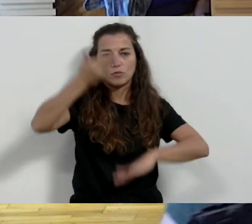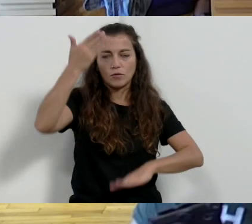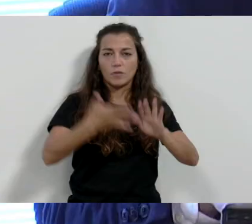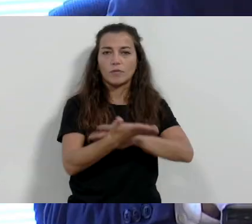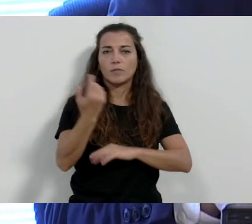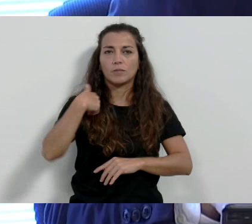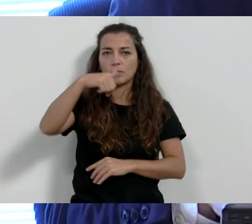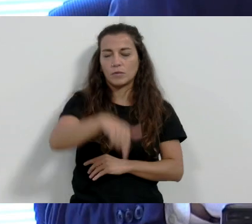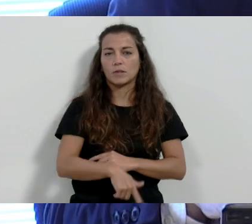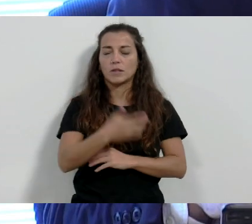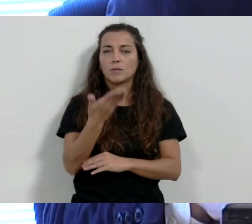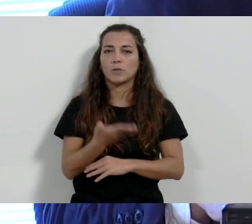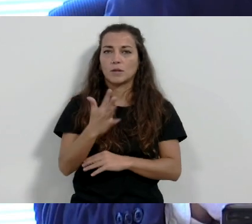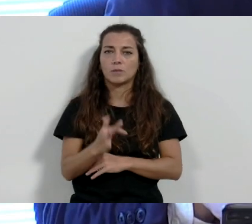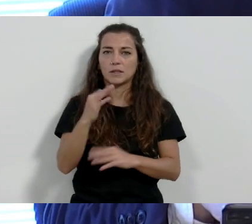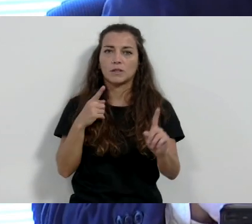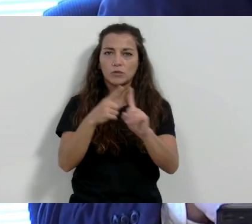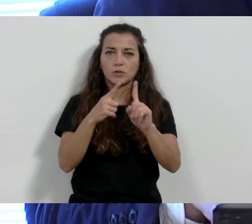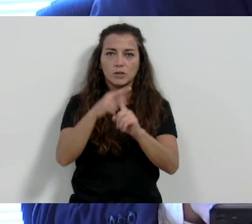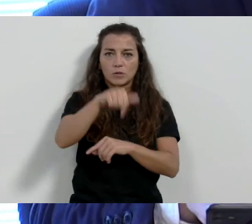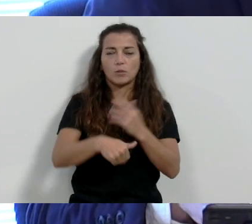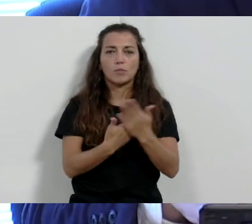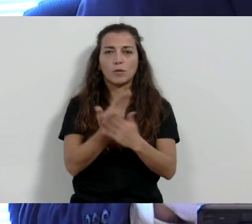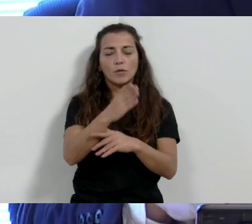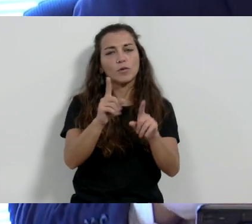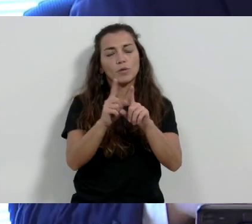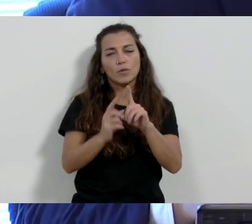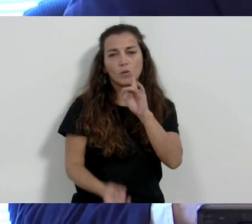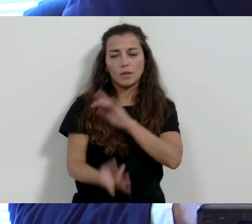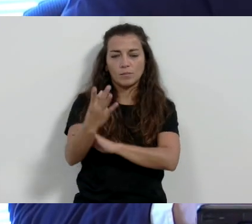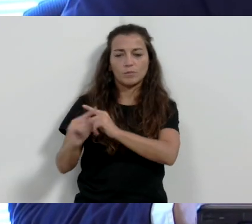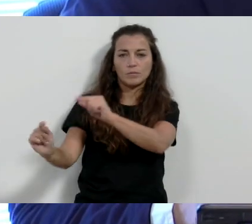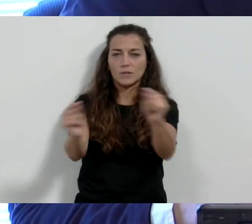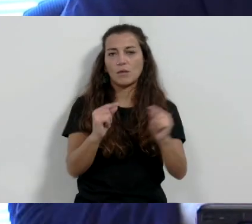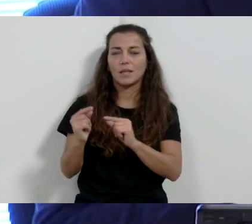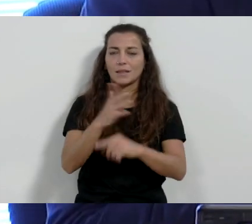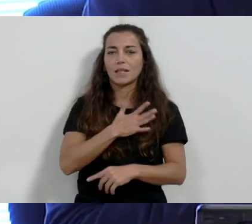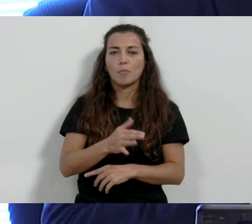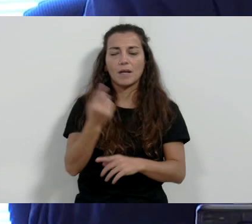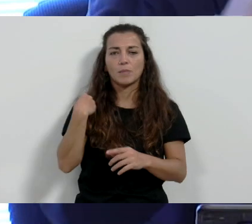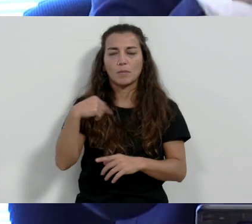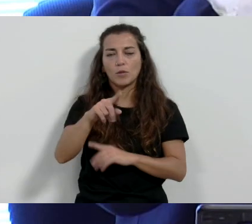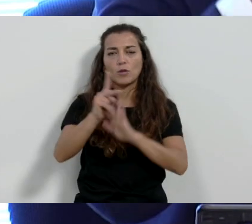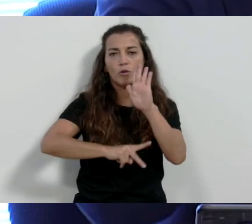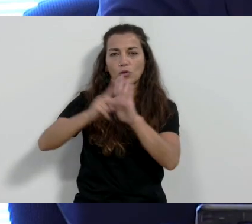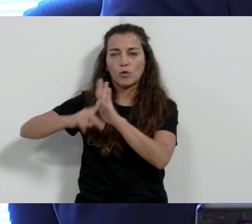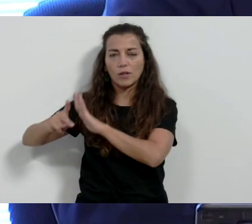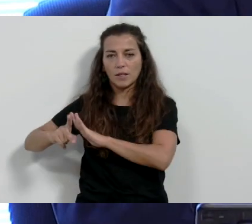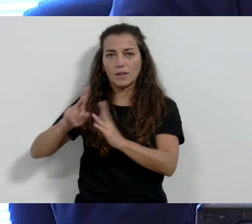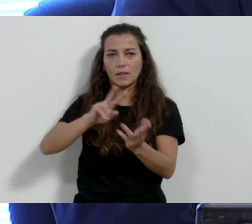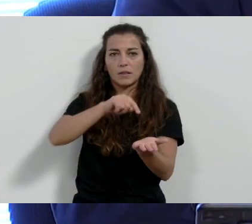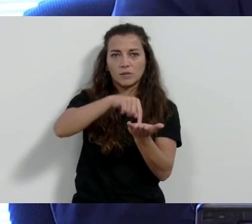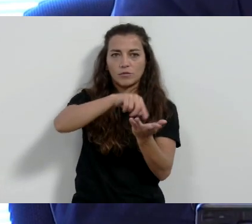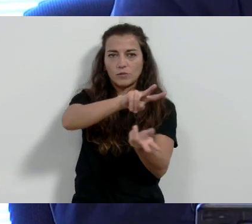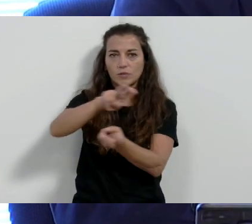pretendemos con esta moción pues es suscitar el debate sobre la posible modificación o no de ordenanzas fiscales. La intención, por lo que vemos